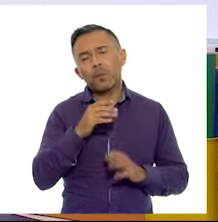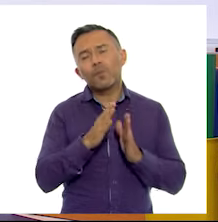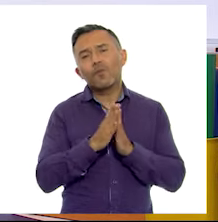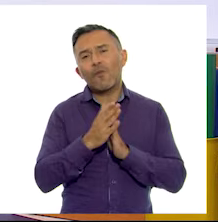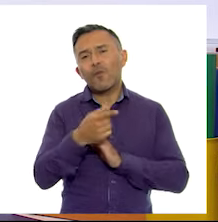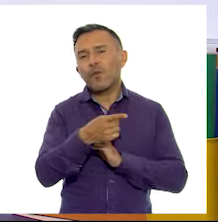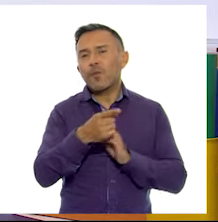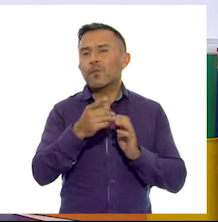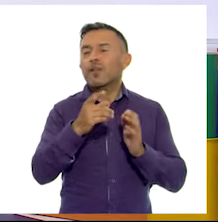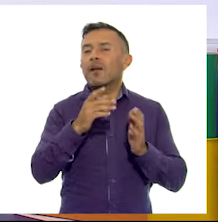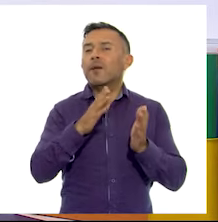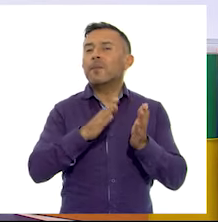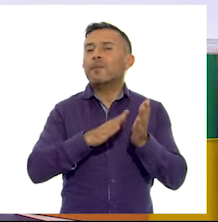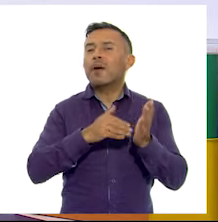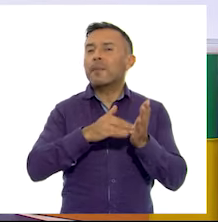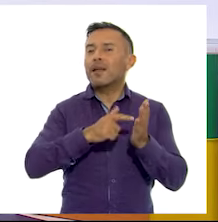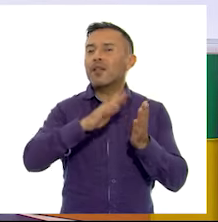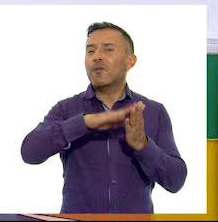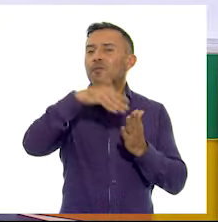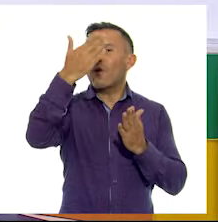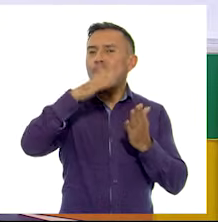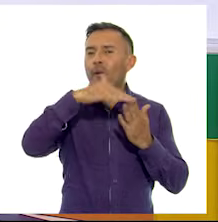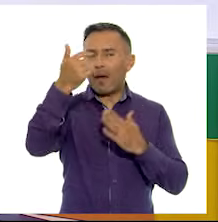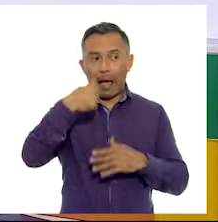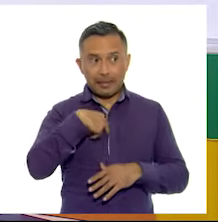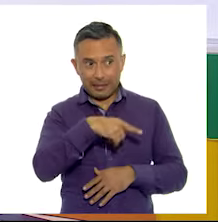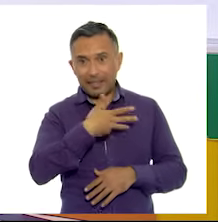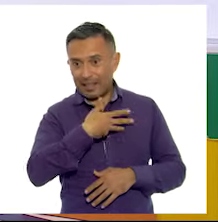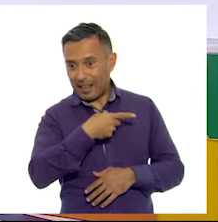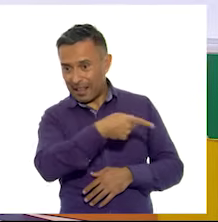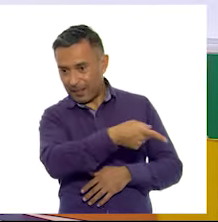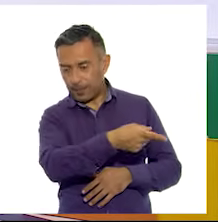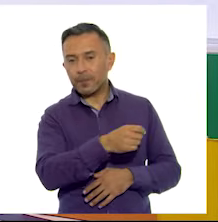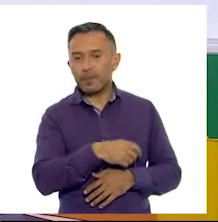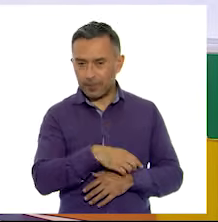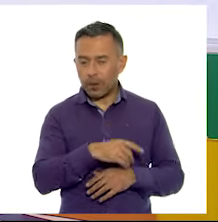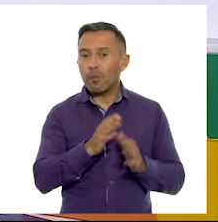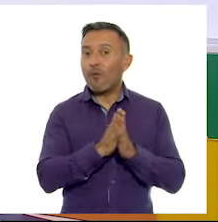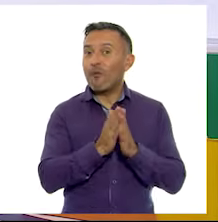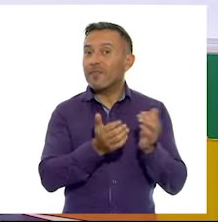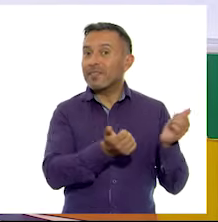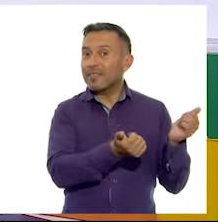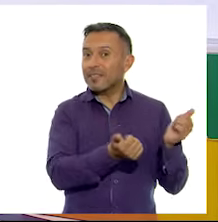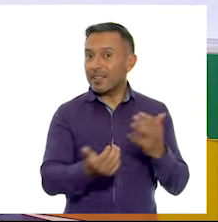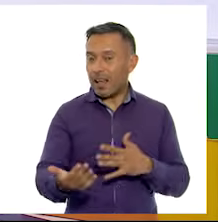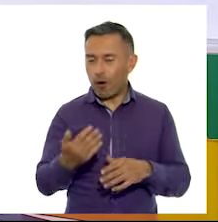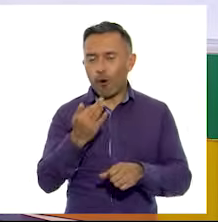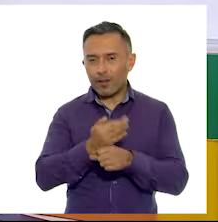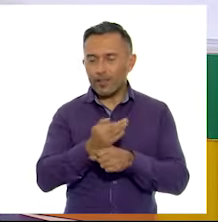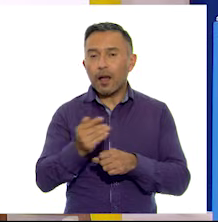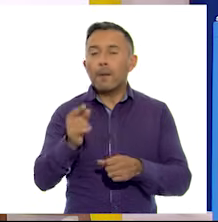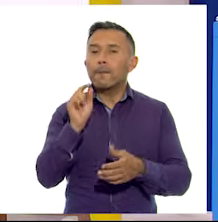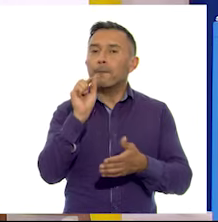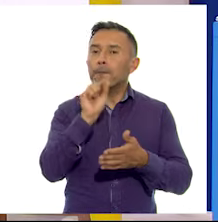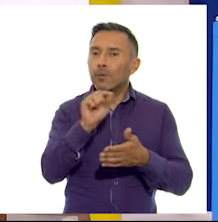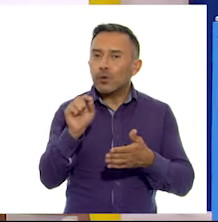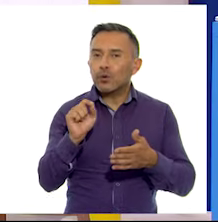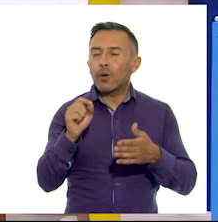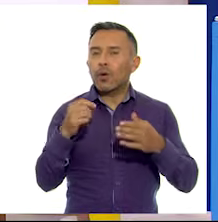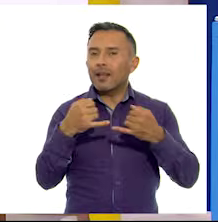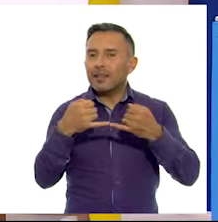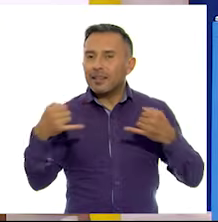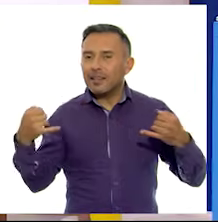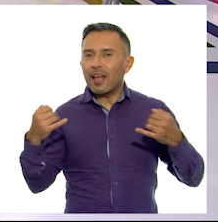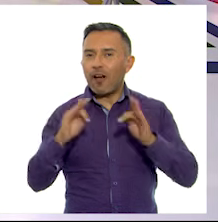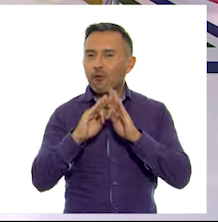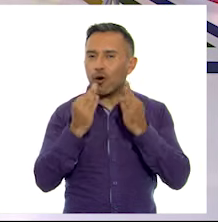tu blog, ¿te acuerdas? Sí, lo tengo en mi lugar. Ve a tu lugar porque vamos a hacer junto con ella una práctica con puntos, líneas y formas. Me encanta la idea,